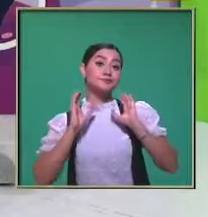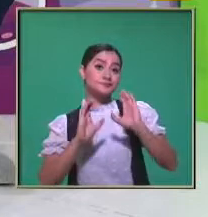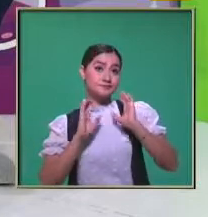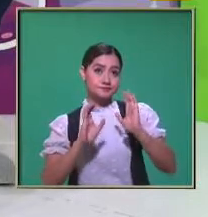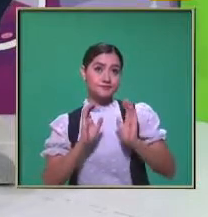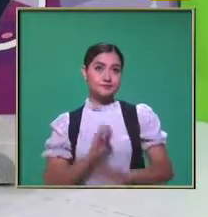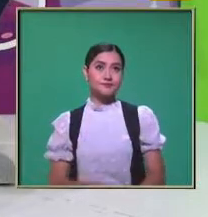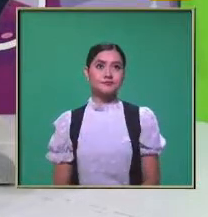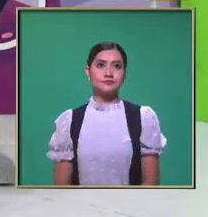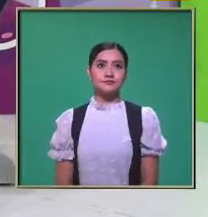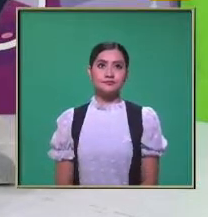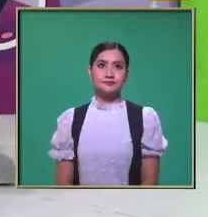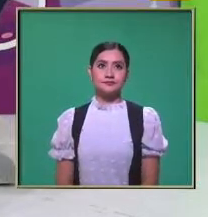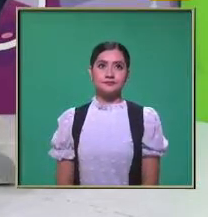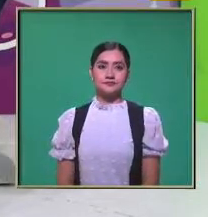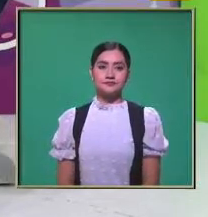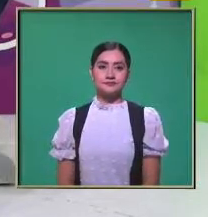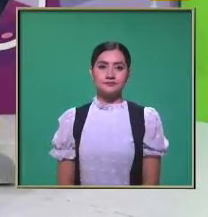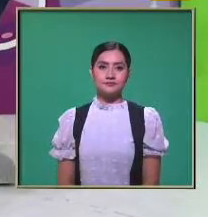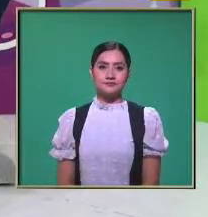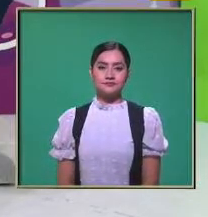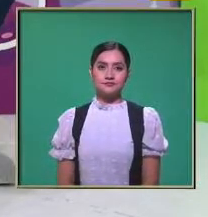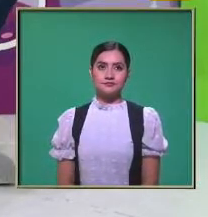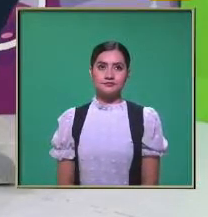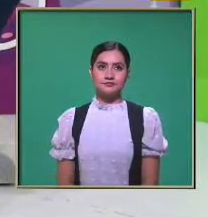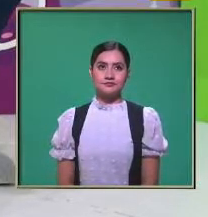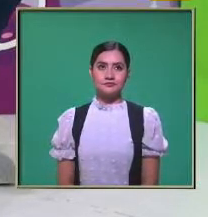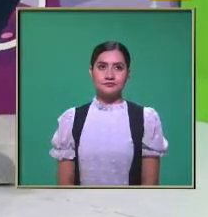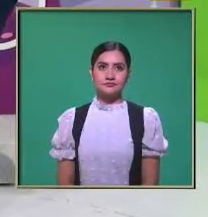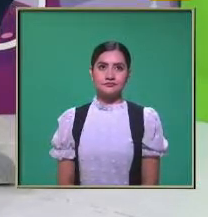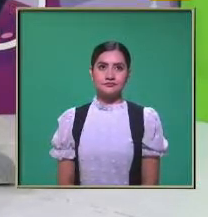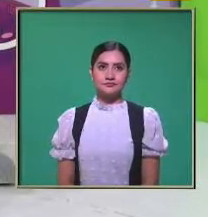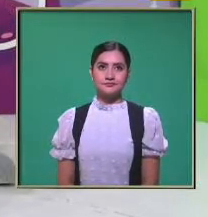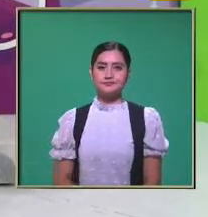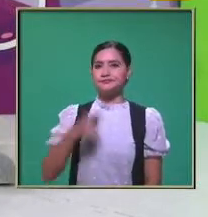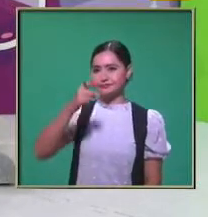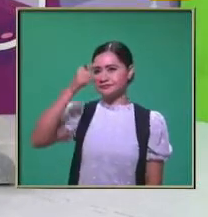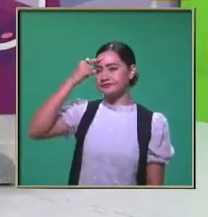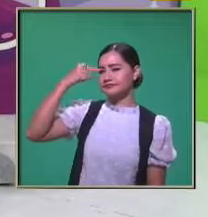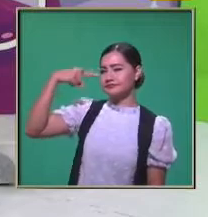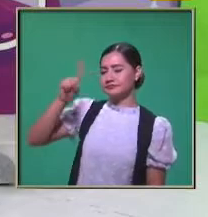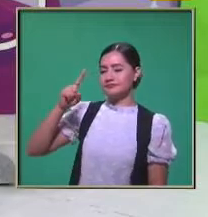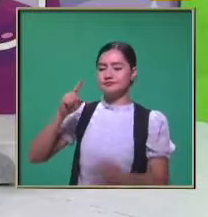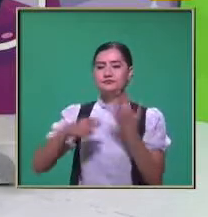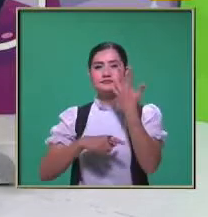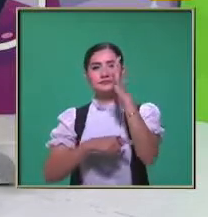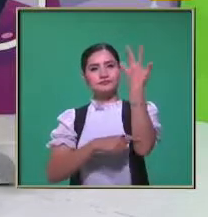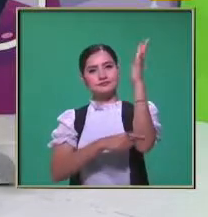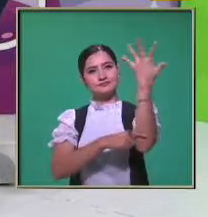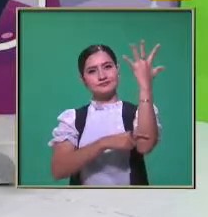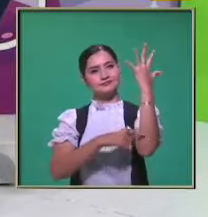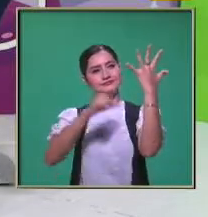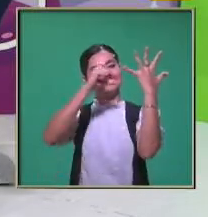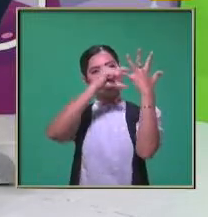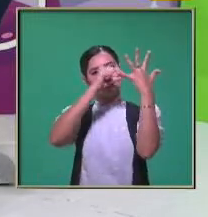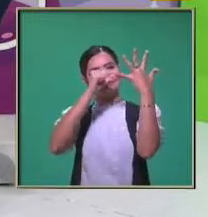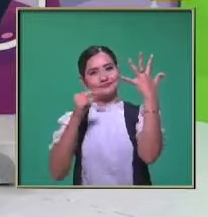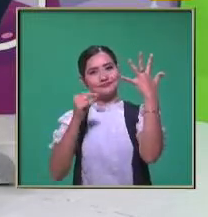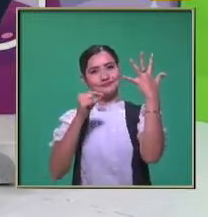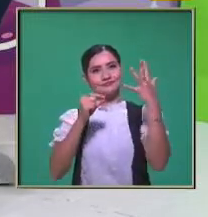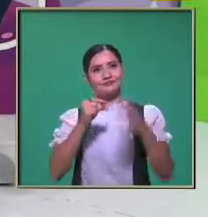ser el que lo haga. Así es. Y esto, aunque parece algo sencillo como una ramita con listones, bueno, les